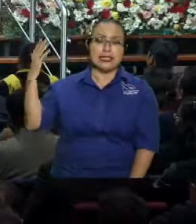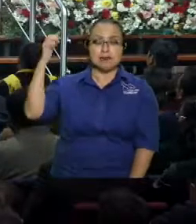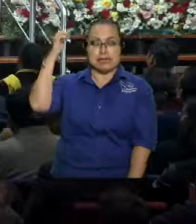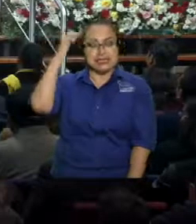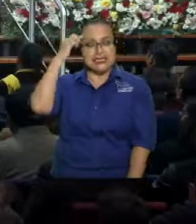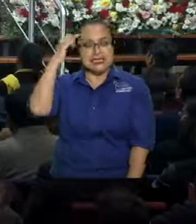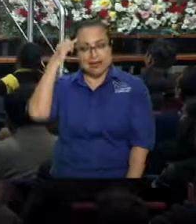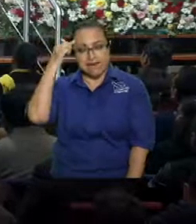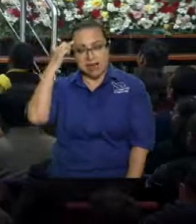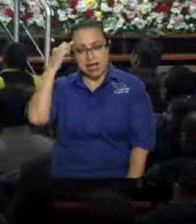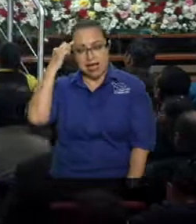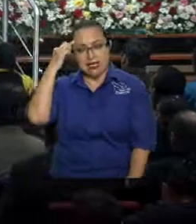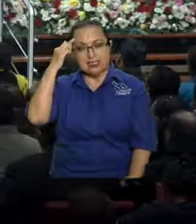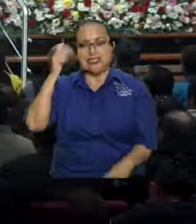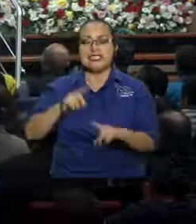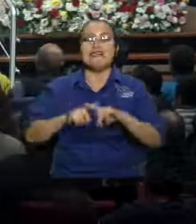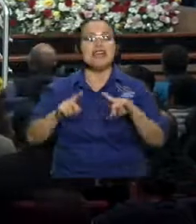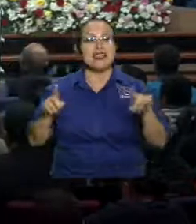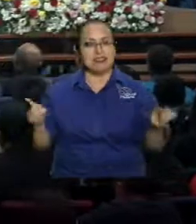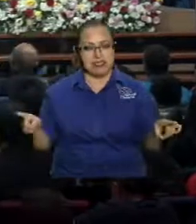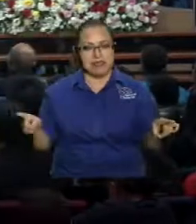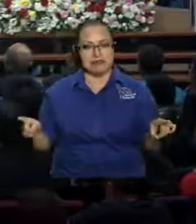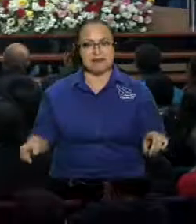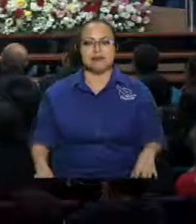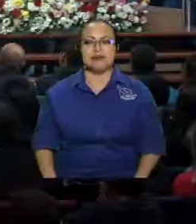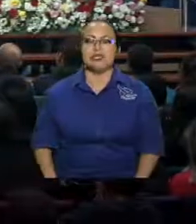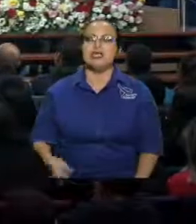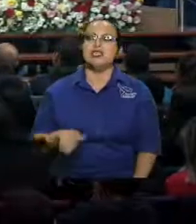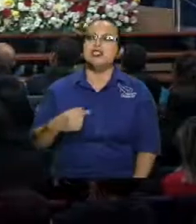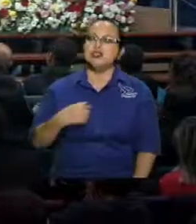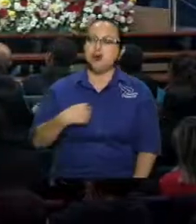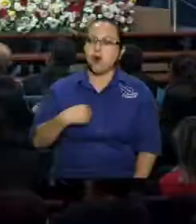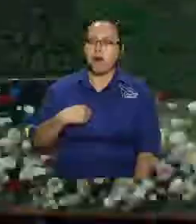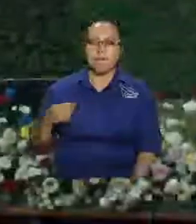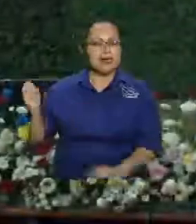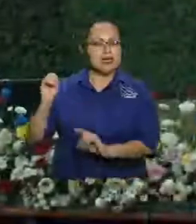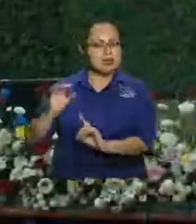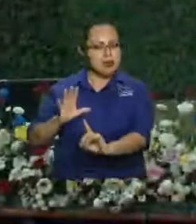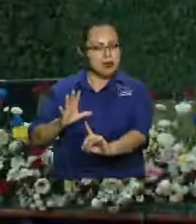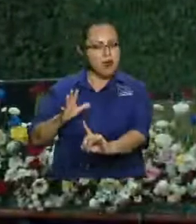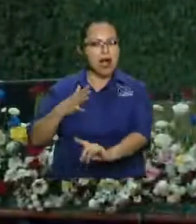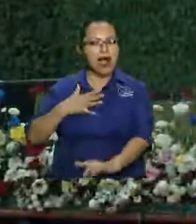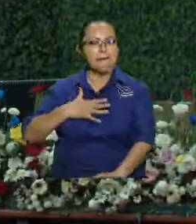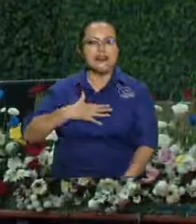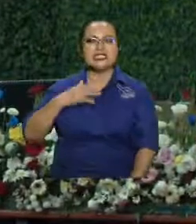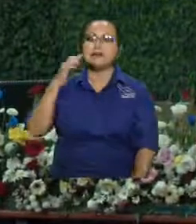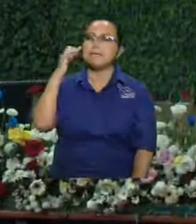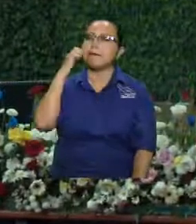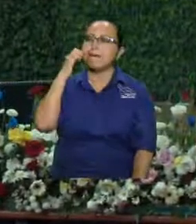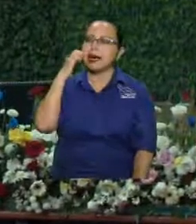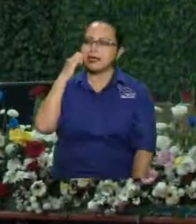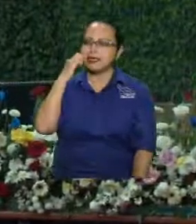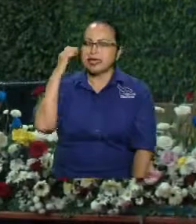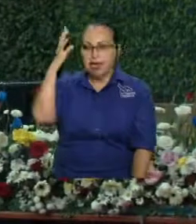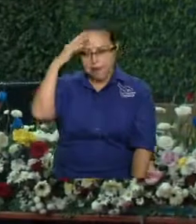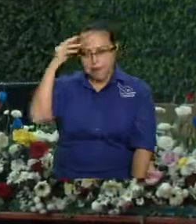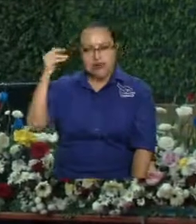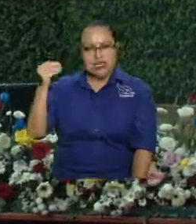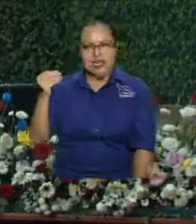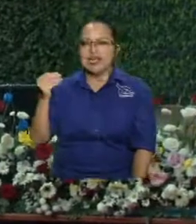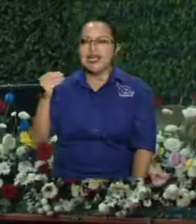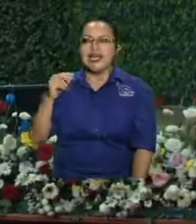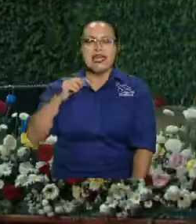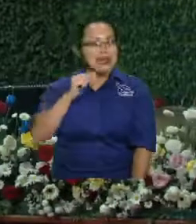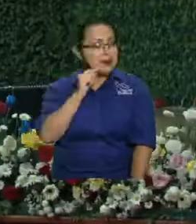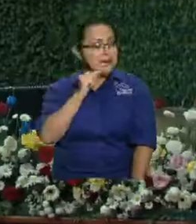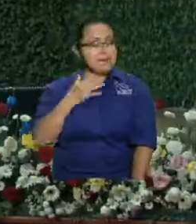Yo traía otra forma de pensar. Con todo respeto, yo amo, respeto y honro a mis padres. Y los bendigo, porque fueron